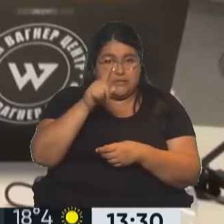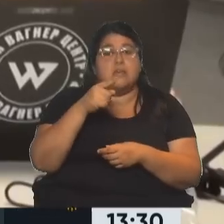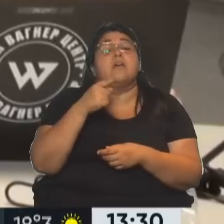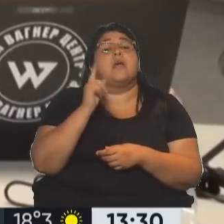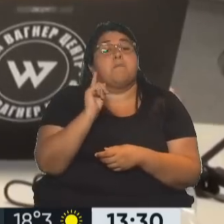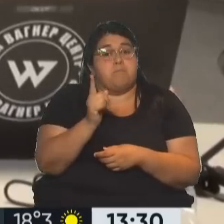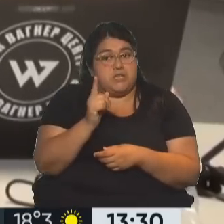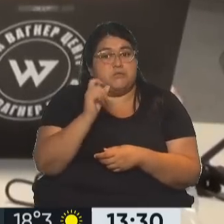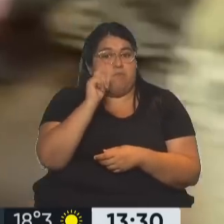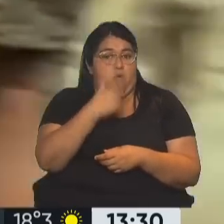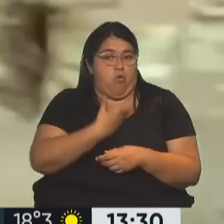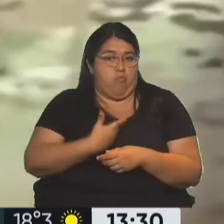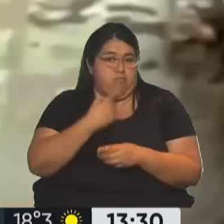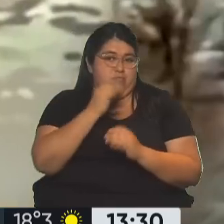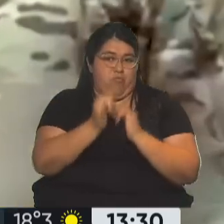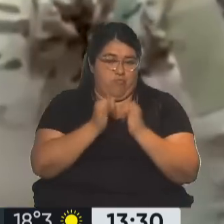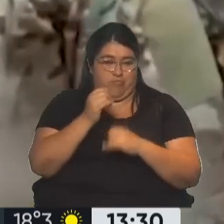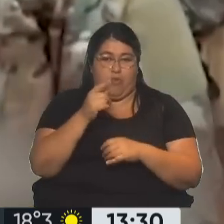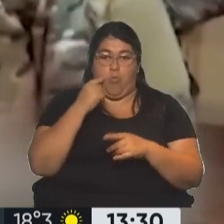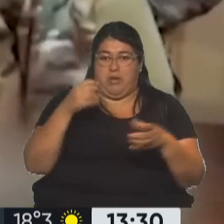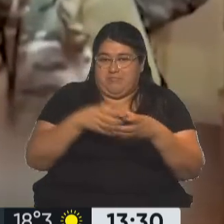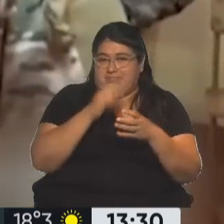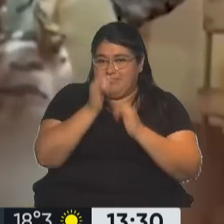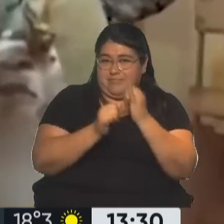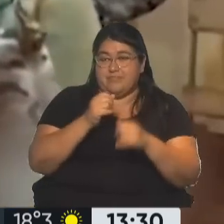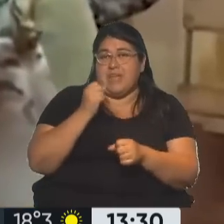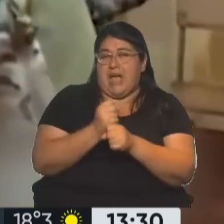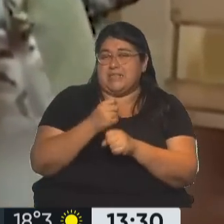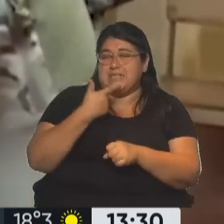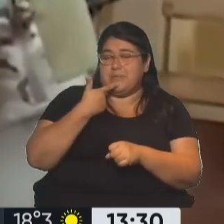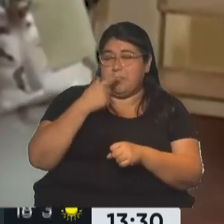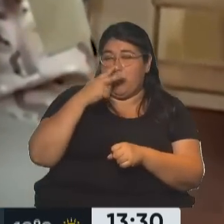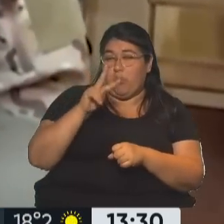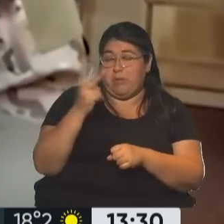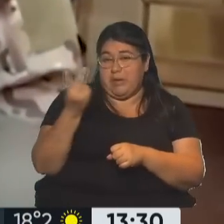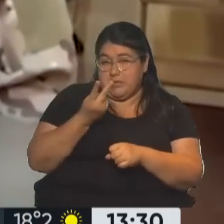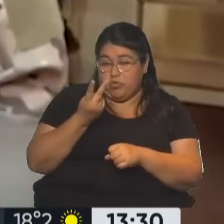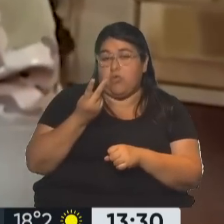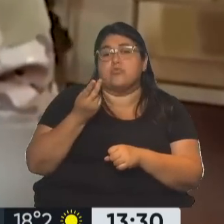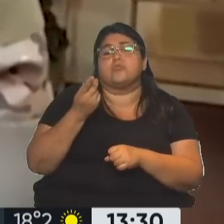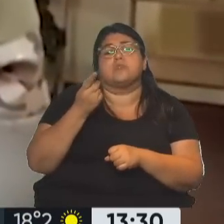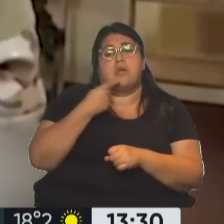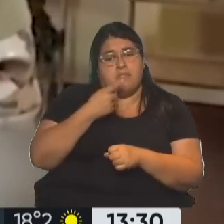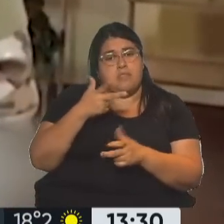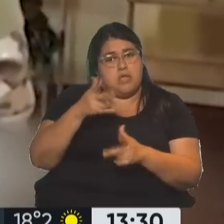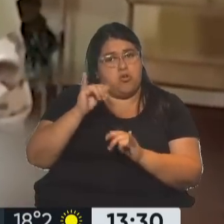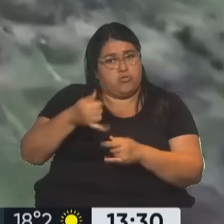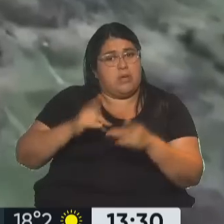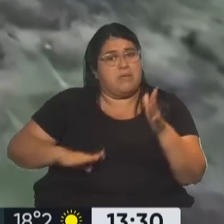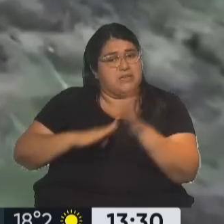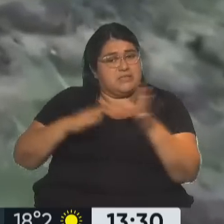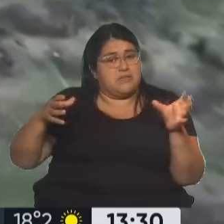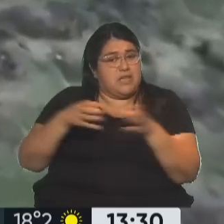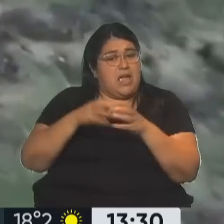propio Prigozhin. Pero no fue hasta septiembre de 2022 que el empresario reconoció también ser el líder de